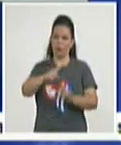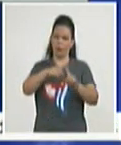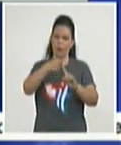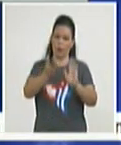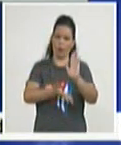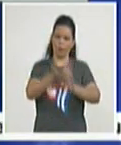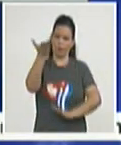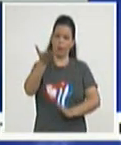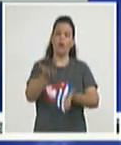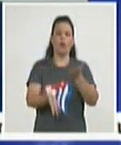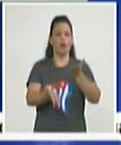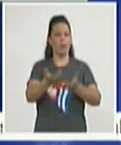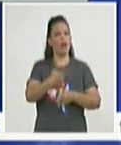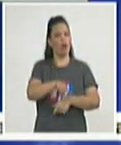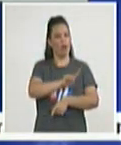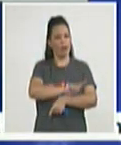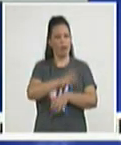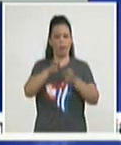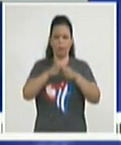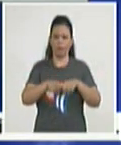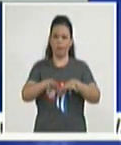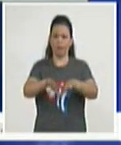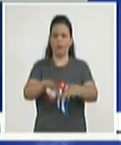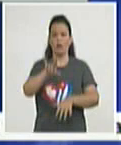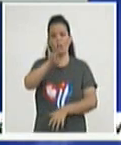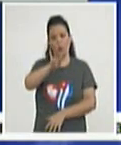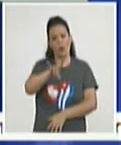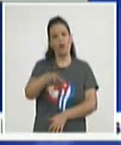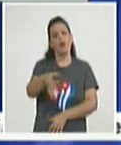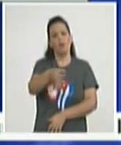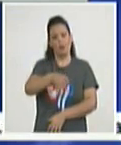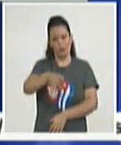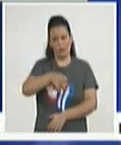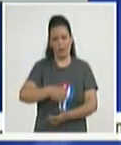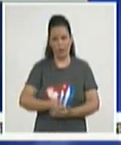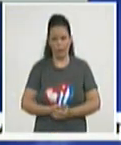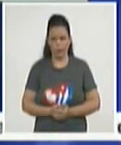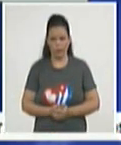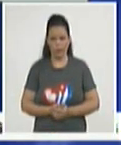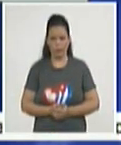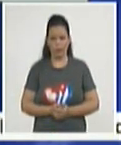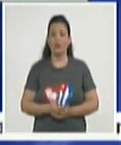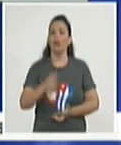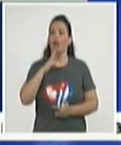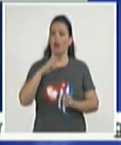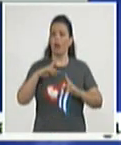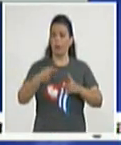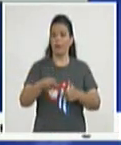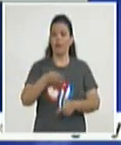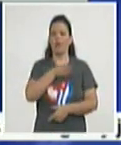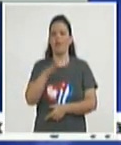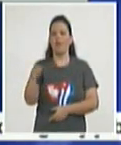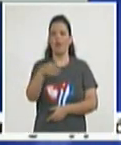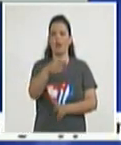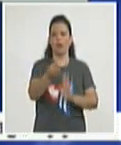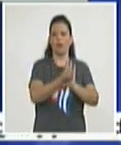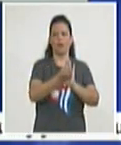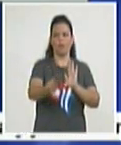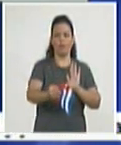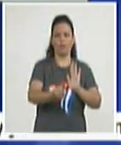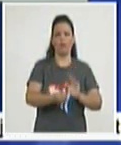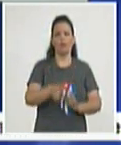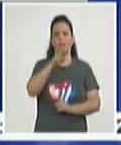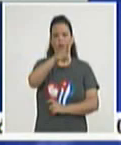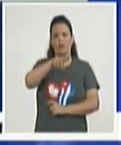jornada anterior y con una transmisión en 9 de sus 10 municipios. Reiteramos, Baracoa confirma